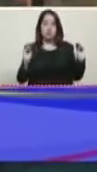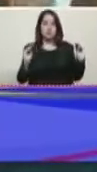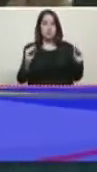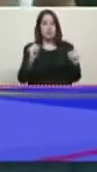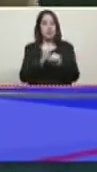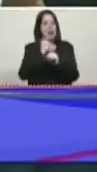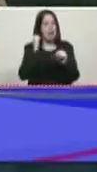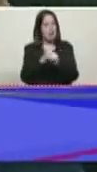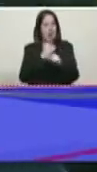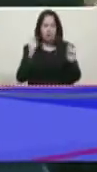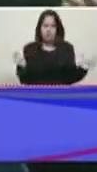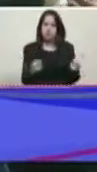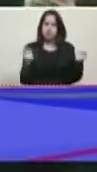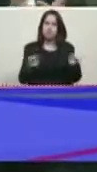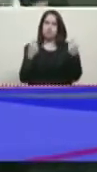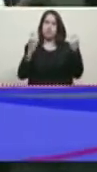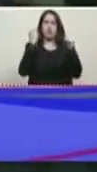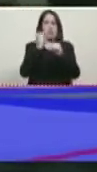trabajo y trabajo